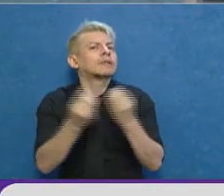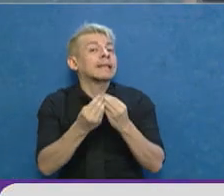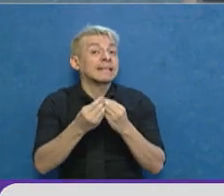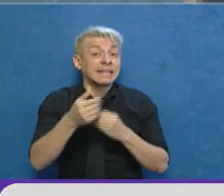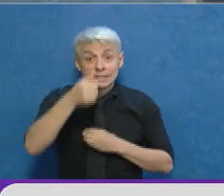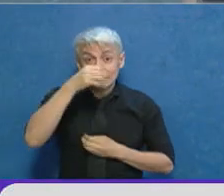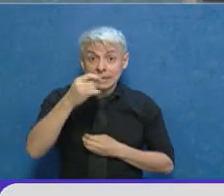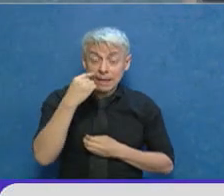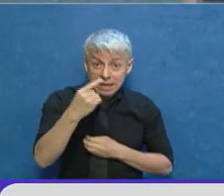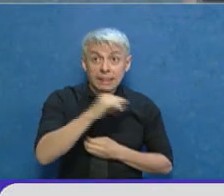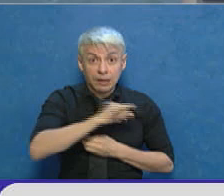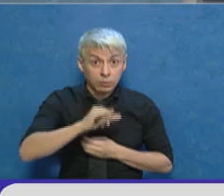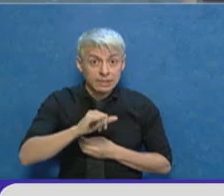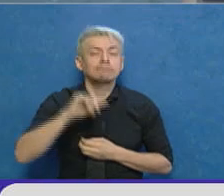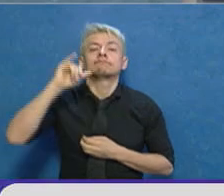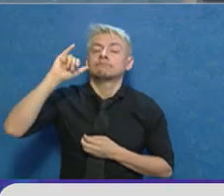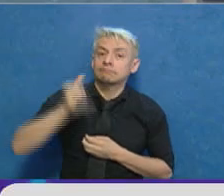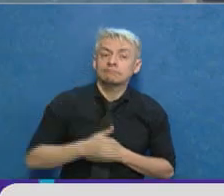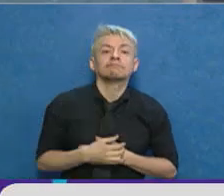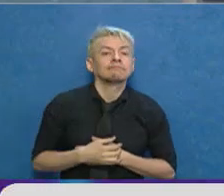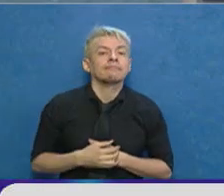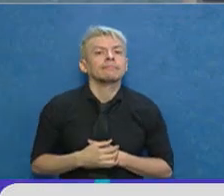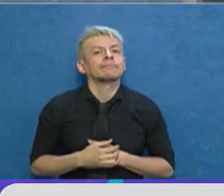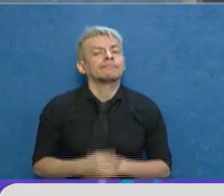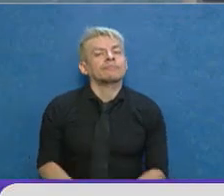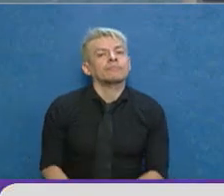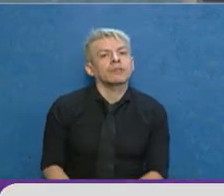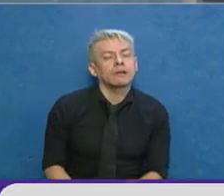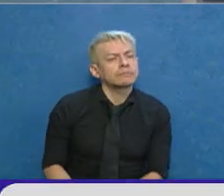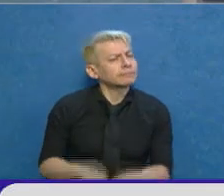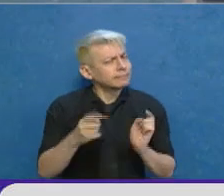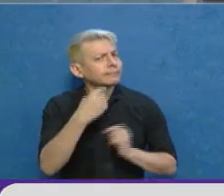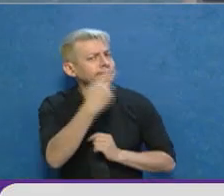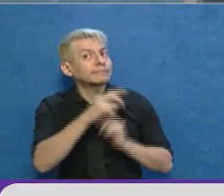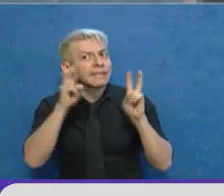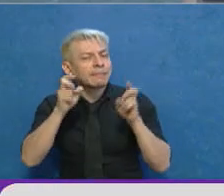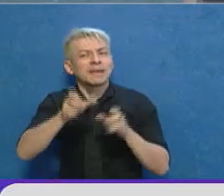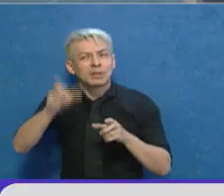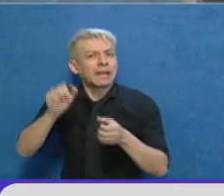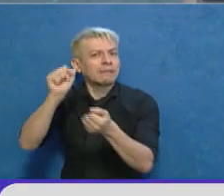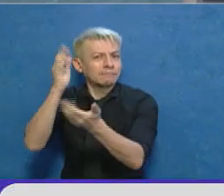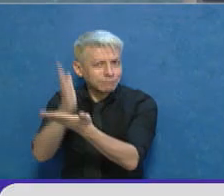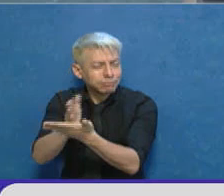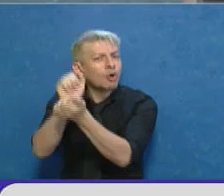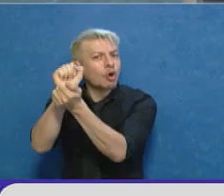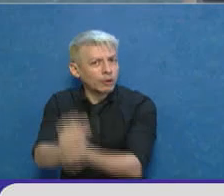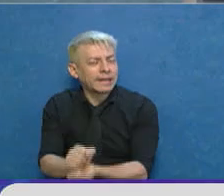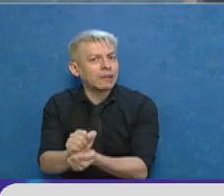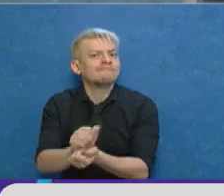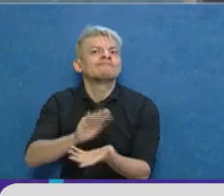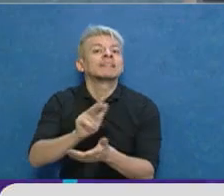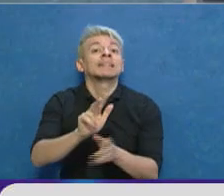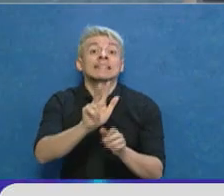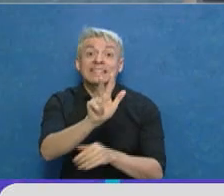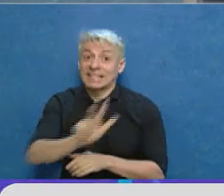Ajá. Sí. ¿Y qué pasa con los condenados? Y preguntarle por los condenados. ¿Estamos hablando de unos 300